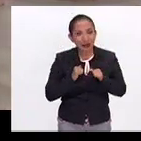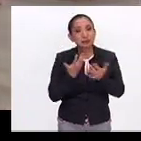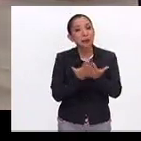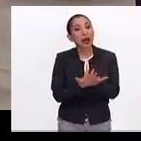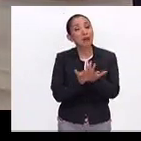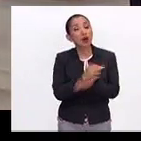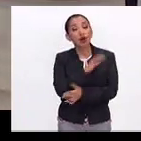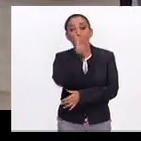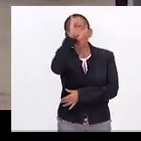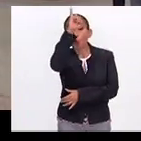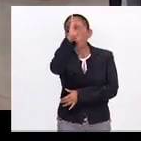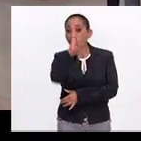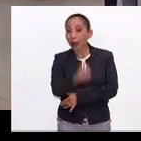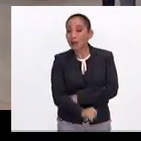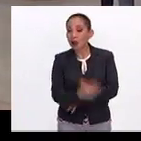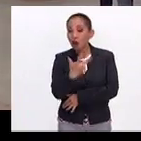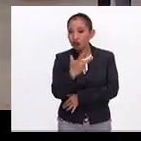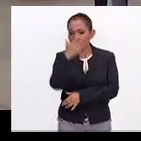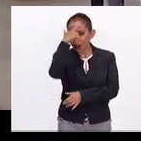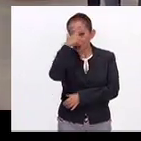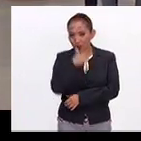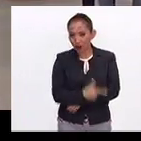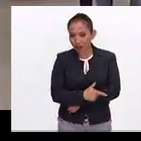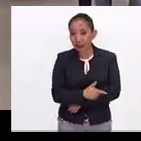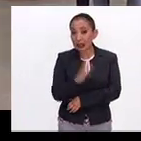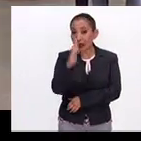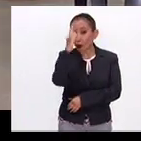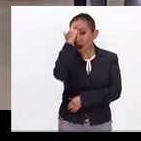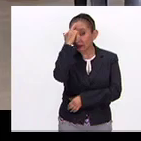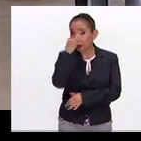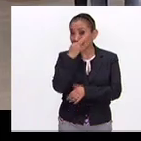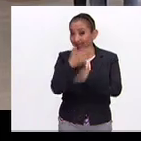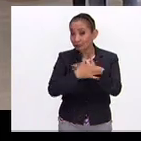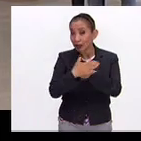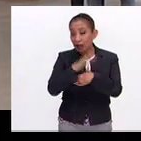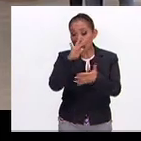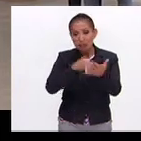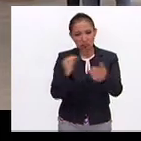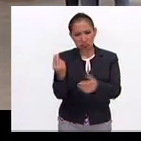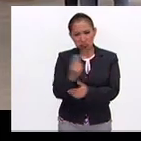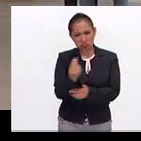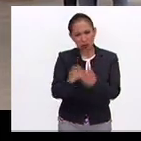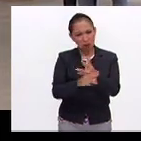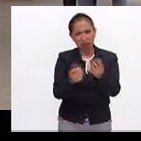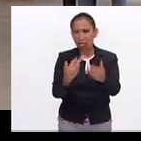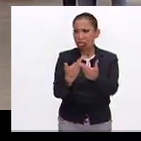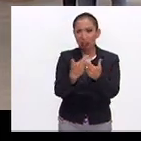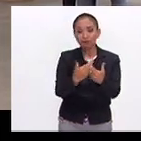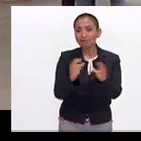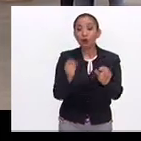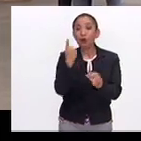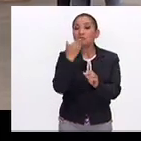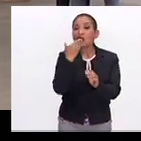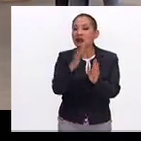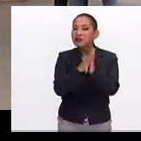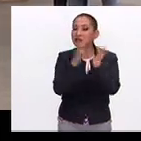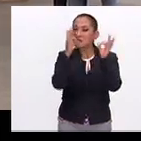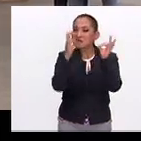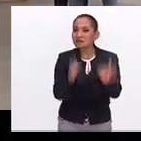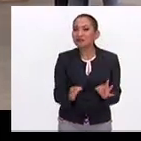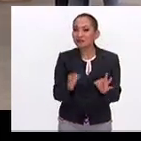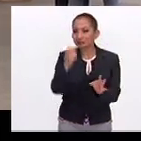los esperamos todos los jueves a las 8 de la noche y recuerden que para leer no se necesitan muchas cosas. Un buen libro a la